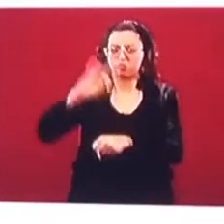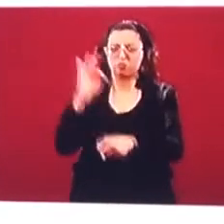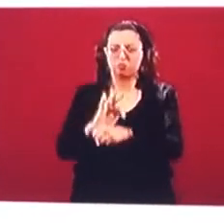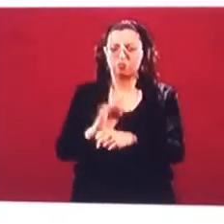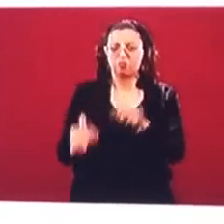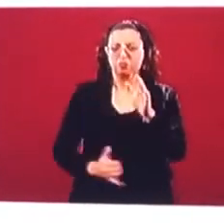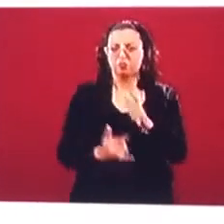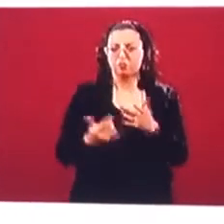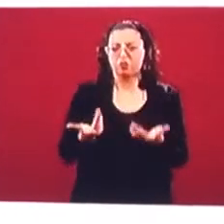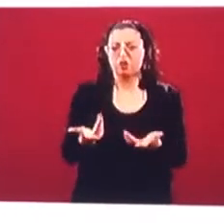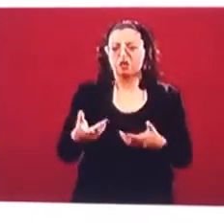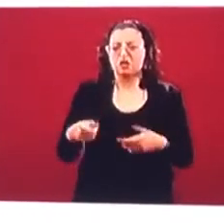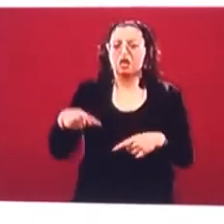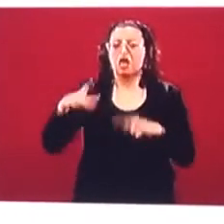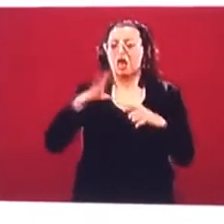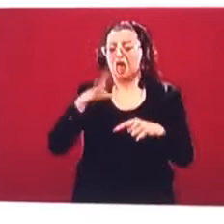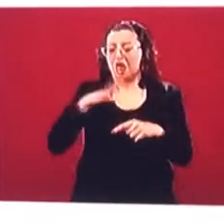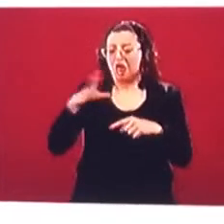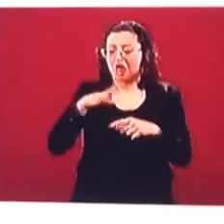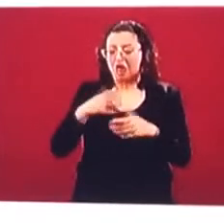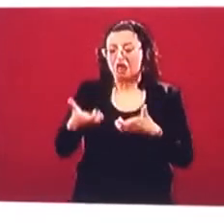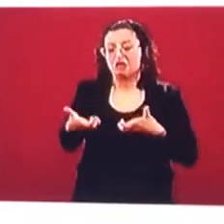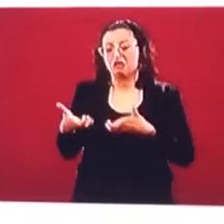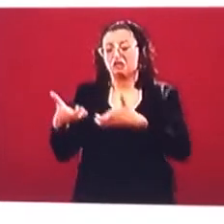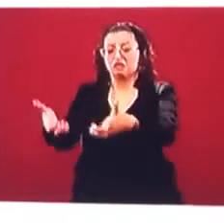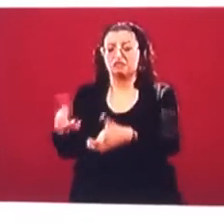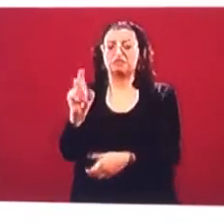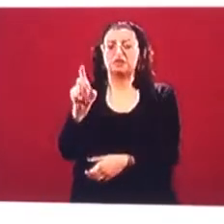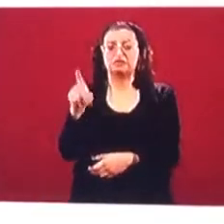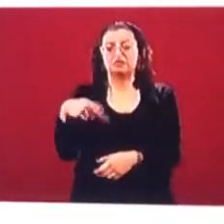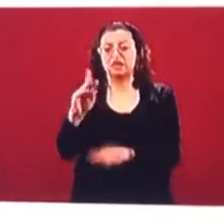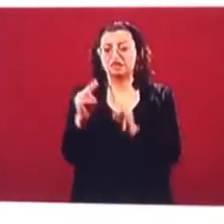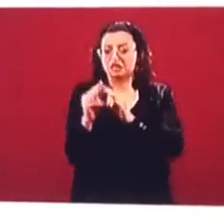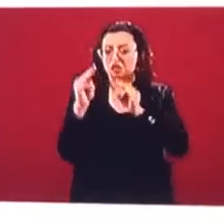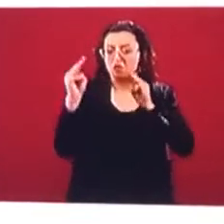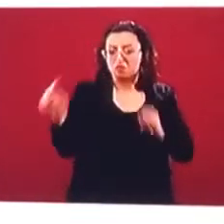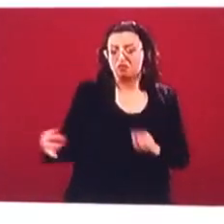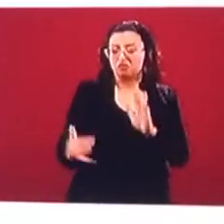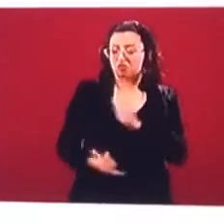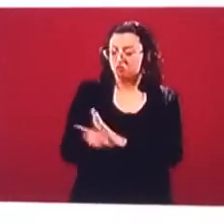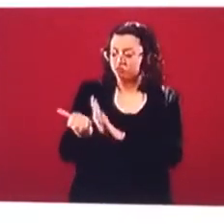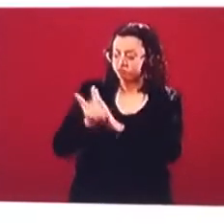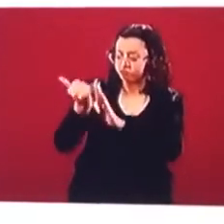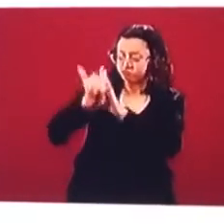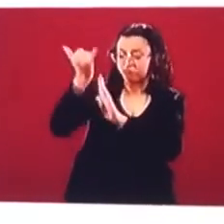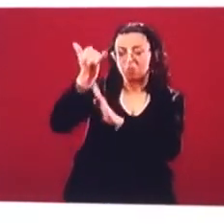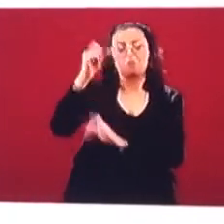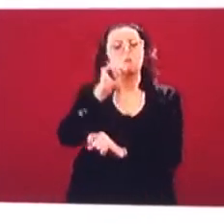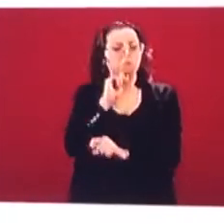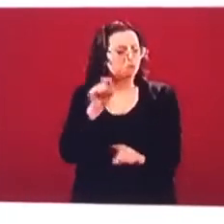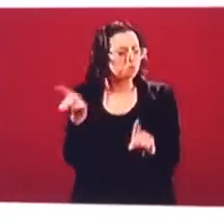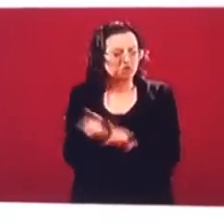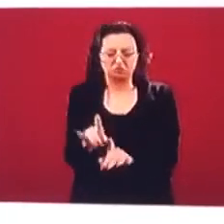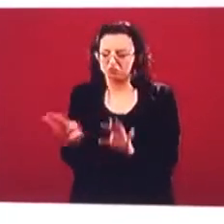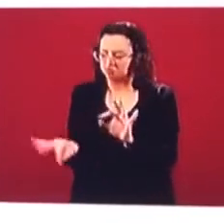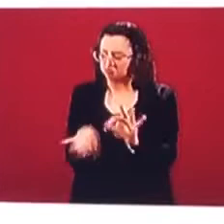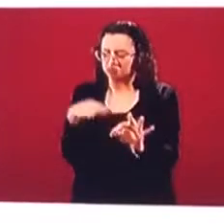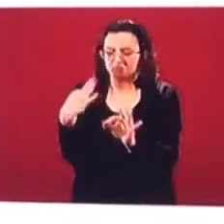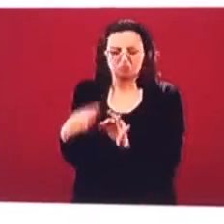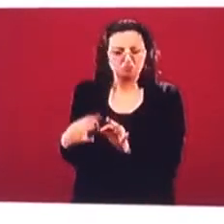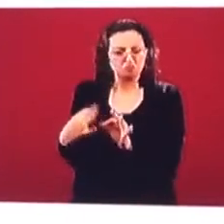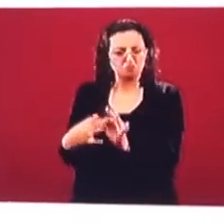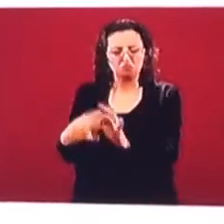que suficiente platicar de este tema que pues revolvió muchísimo y me hizo en cierta forma regresar a